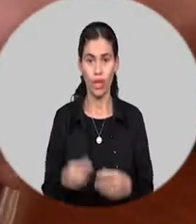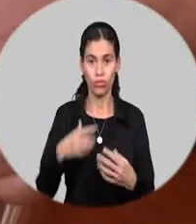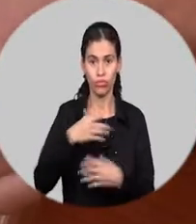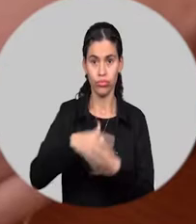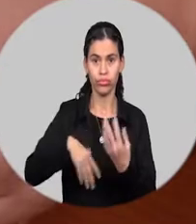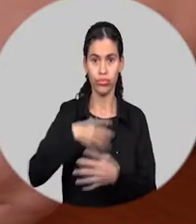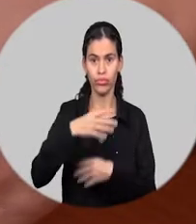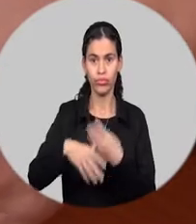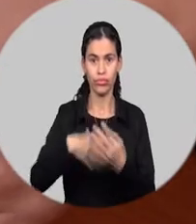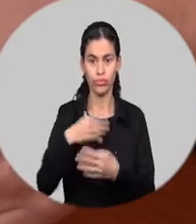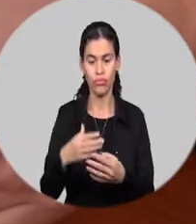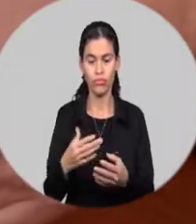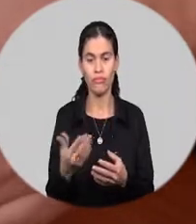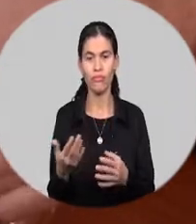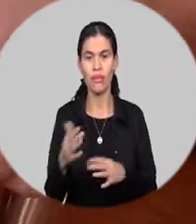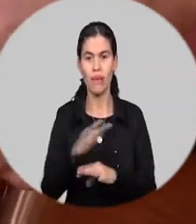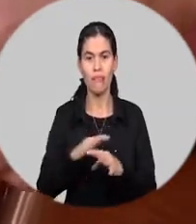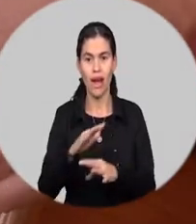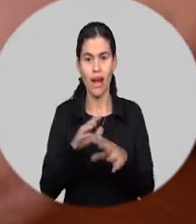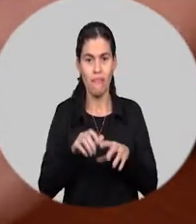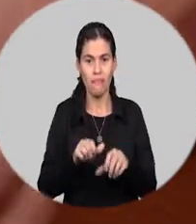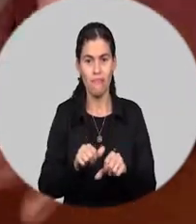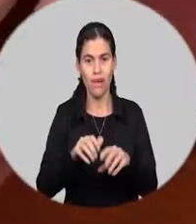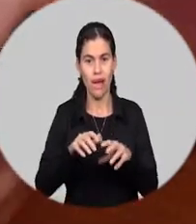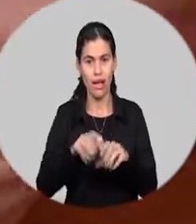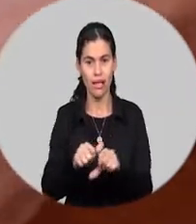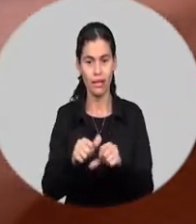Mezclamos bien hasta obtener una masa homogénea.